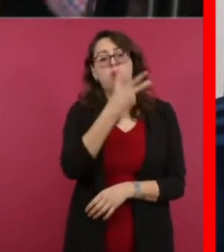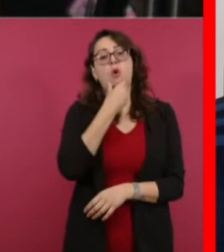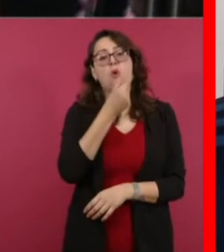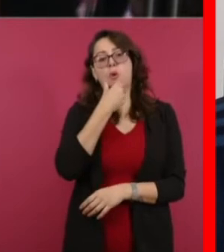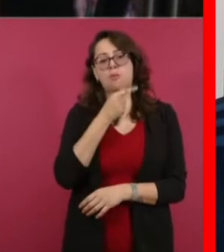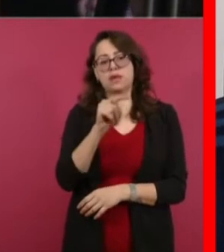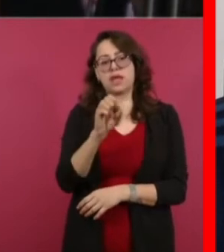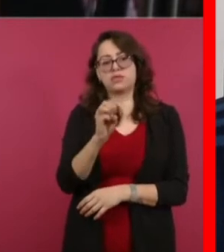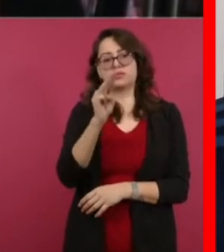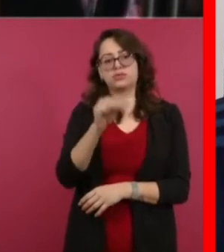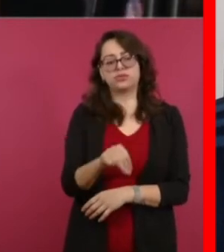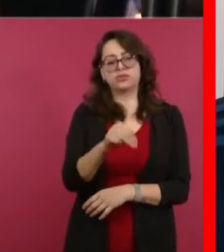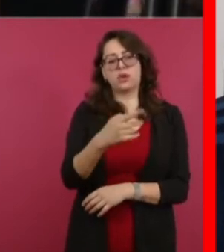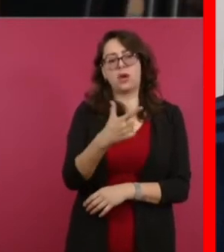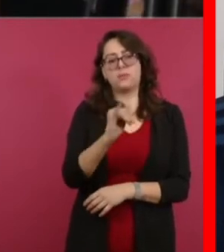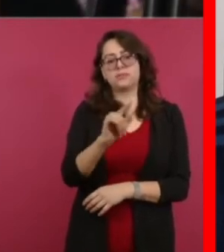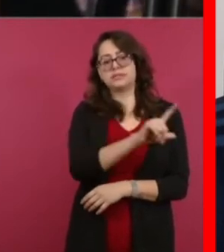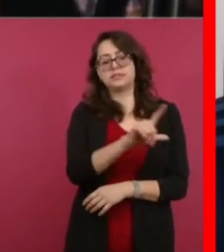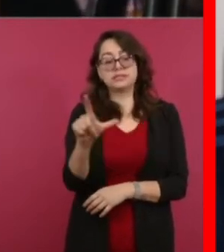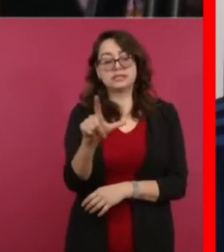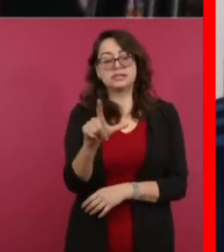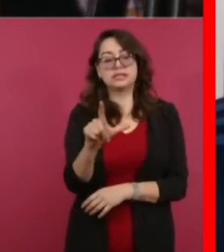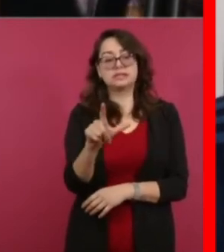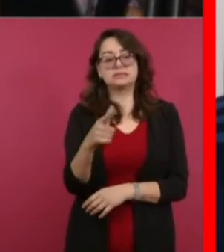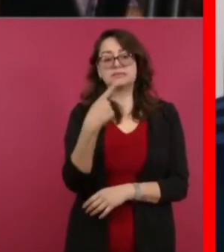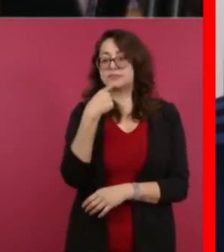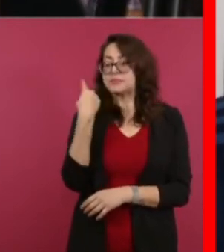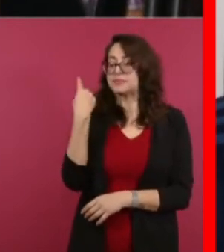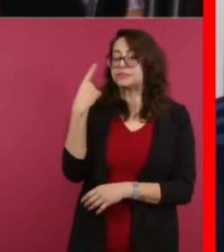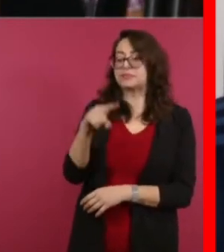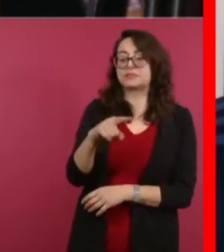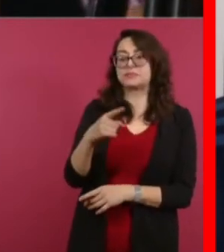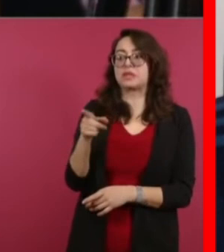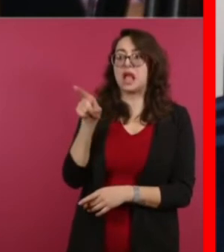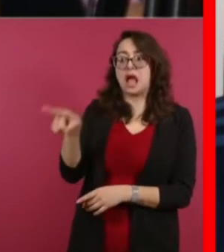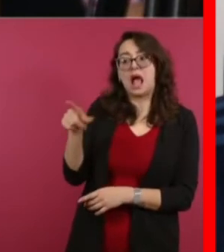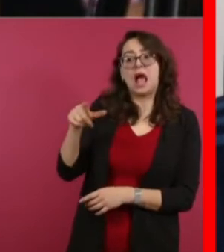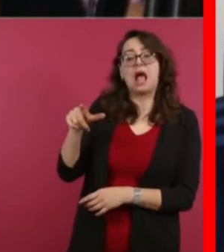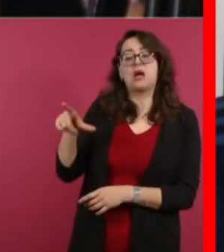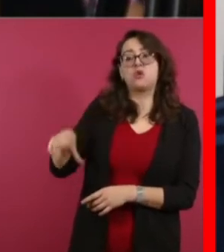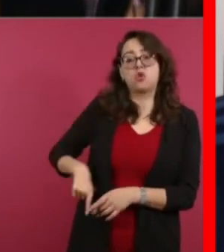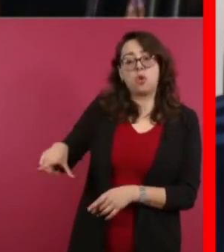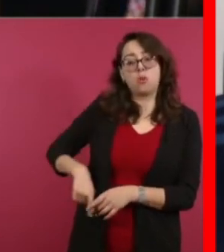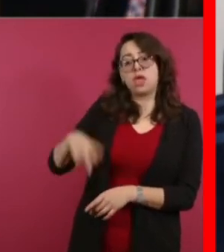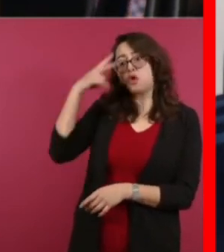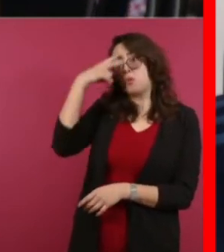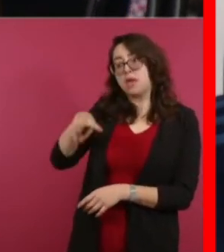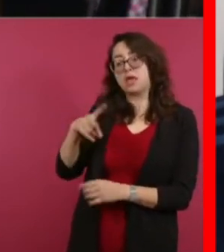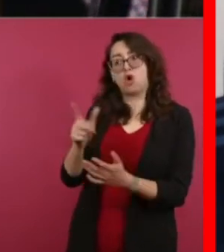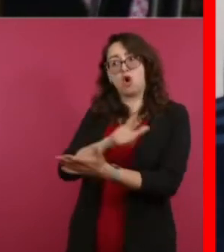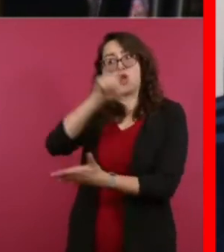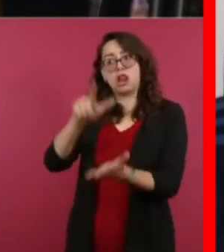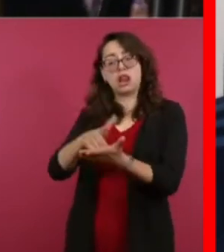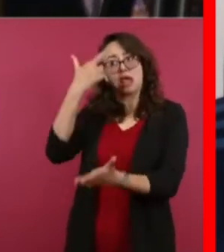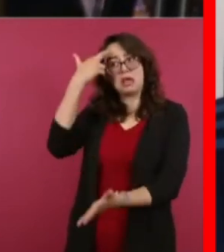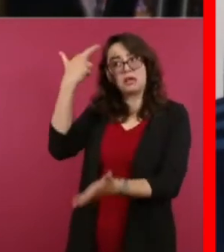reportero, sin más amigos, antes de poner la información los invitamos a que se suscriban a este canal,